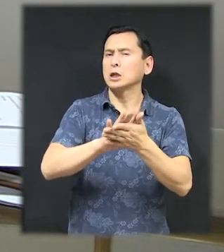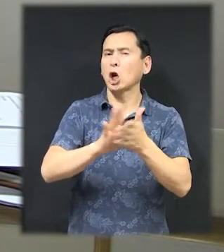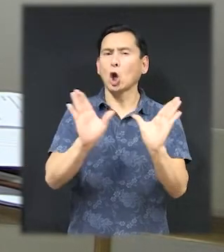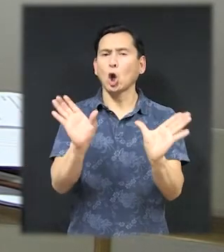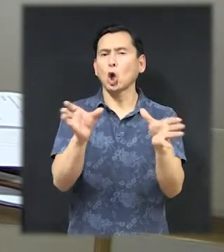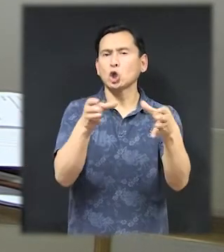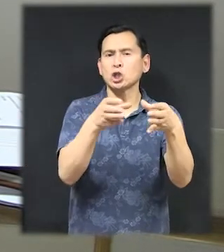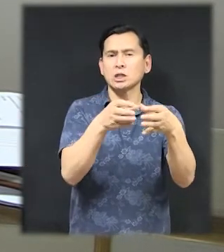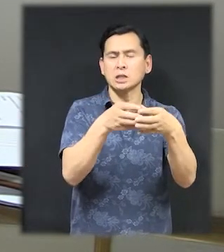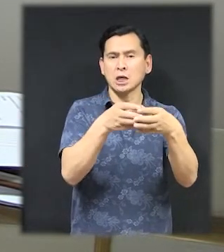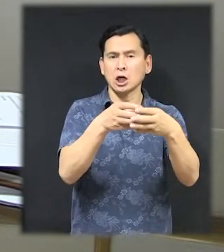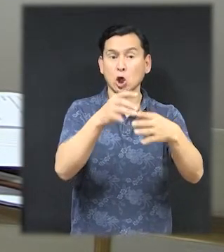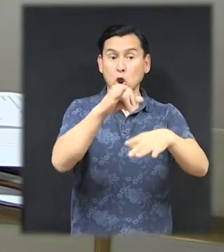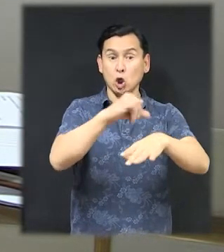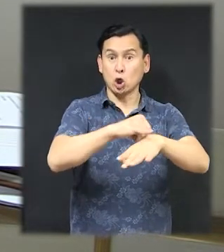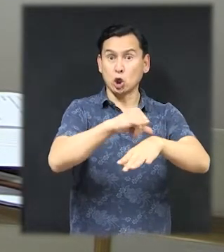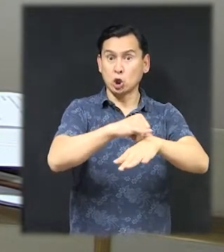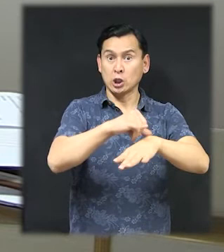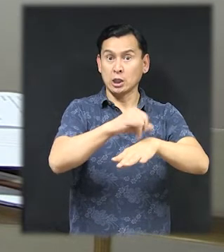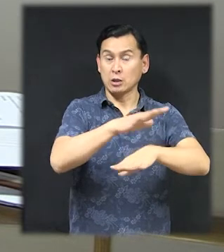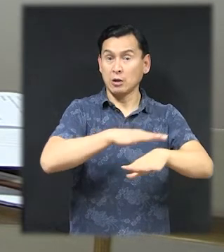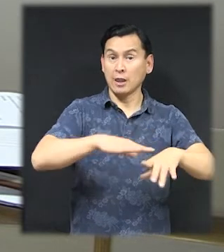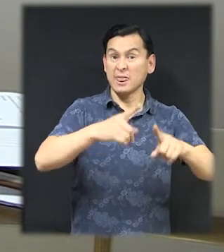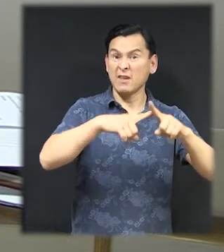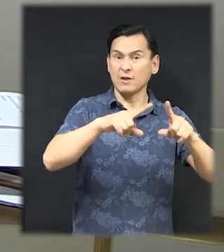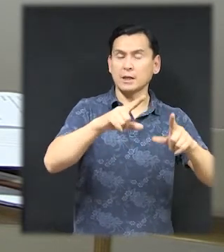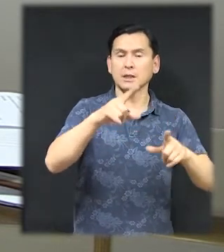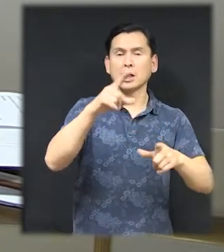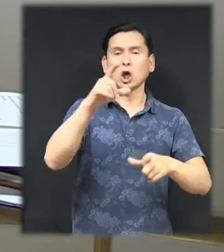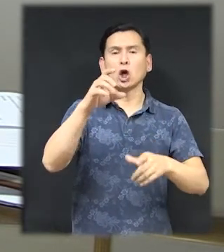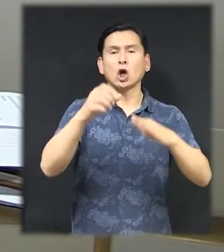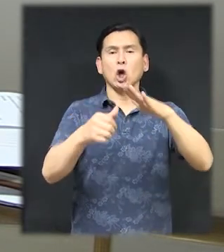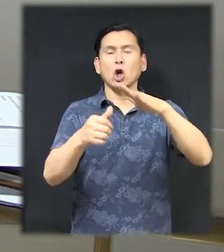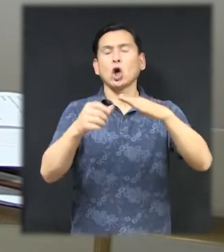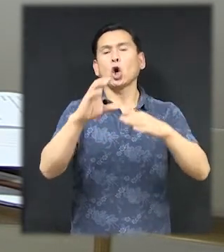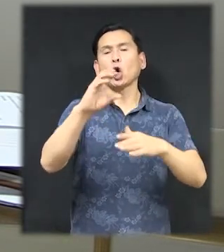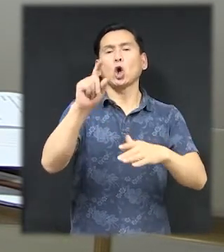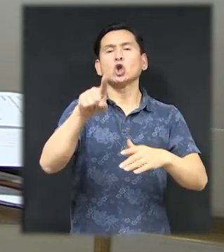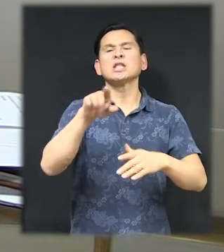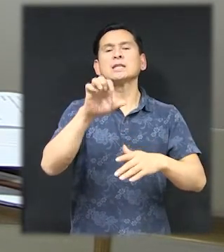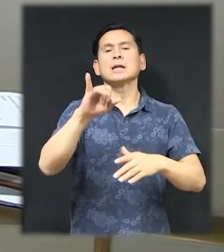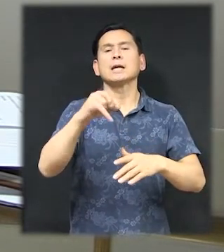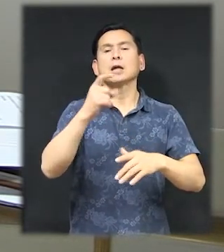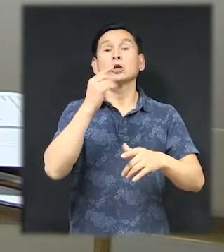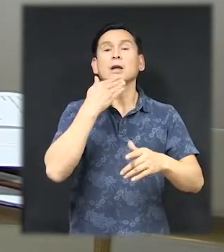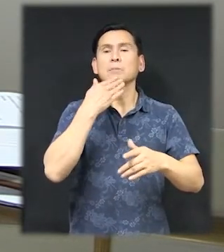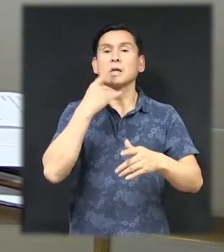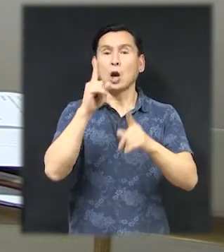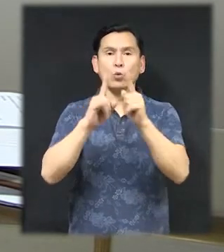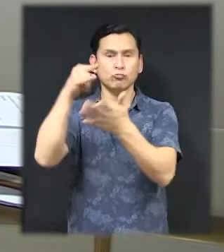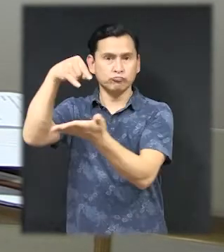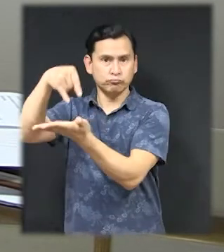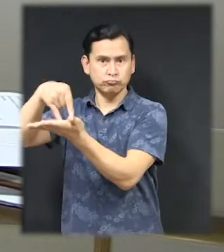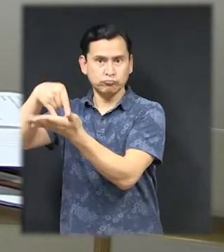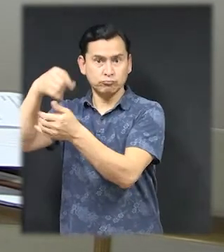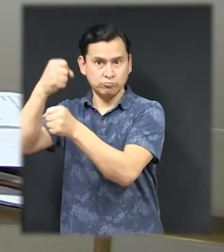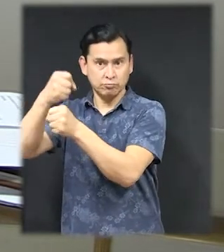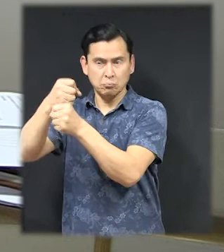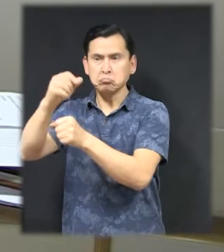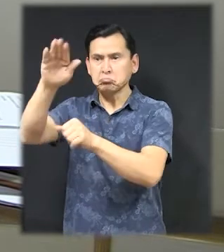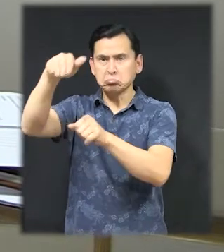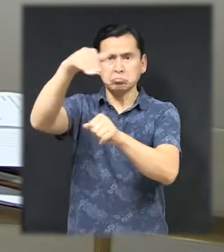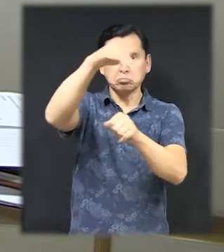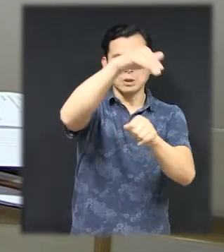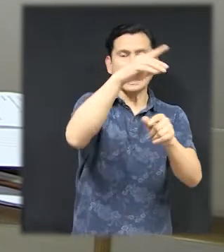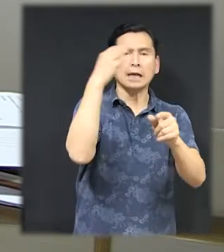sido priorizadas para poder dar a conocer los distintos cambios que tiene el establecimiento, tanto en su funcionamiento como en los